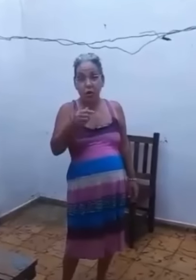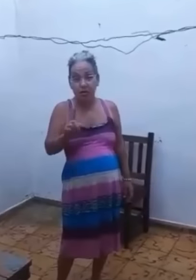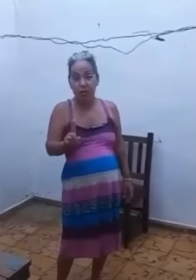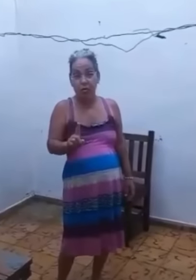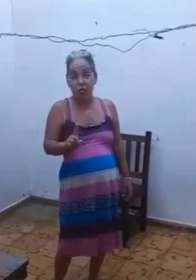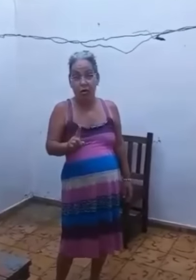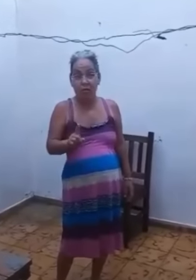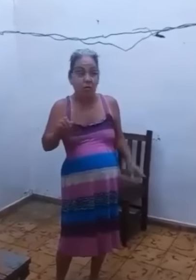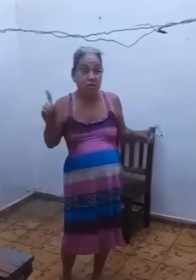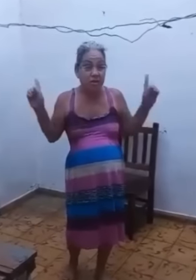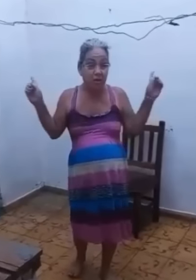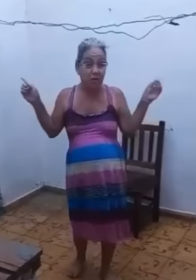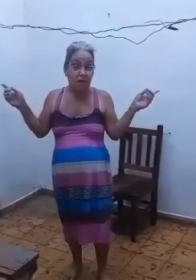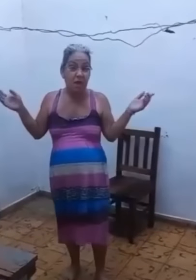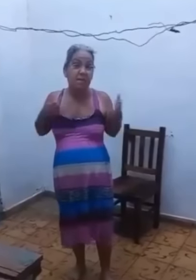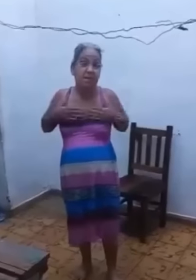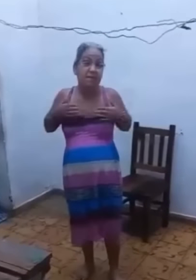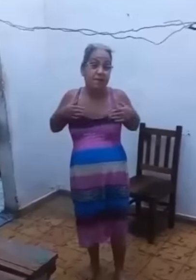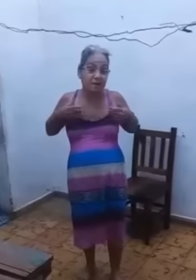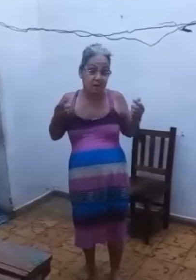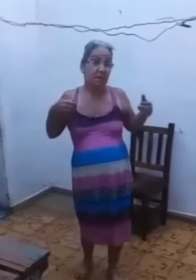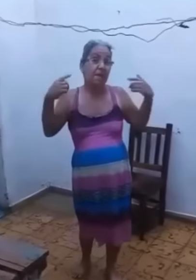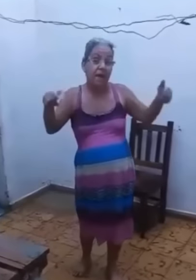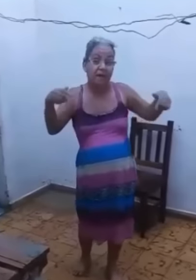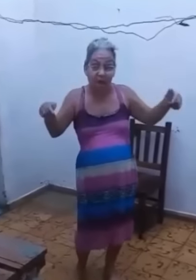que el mundo entero y mi